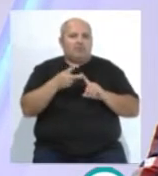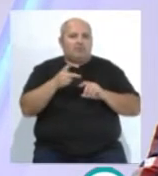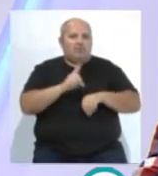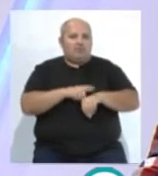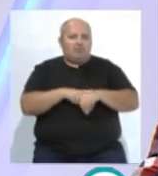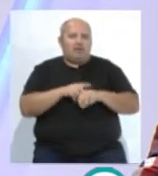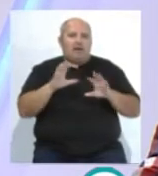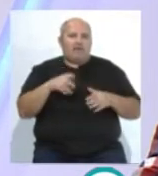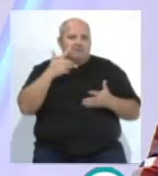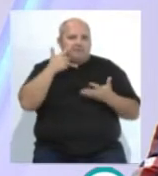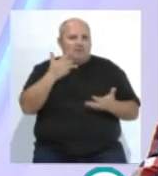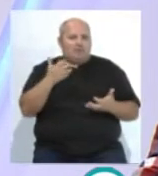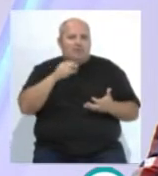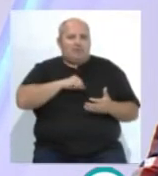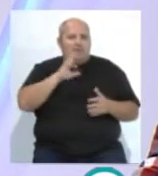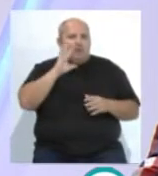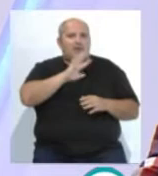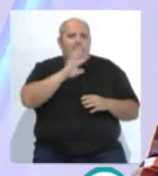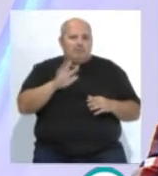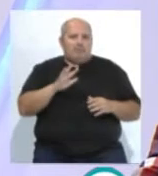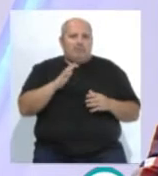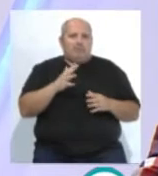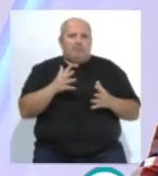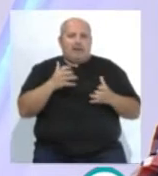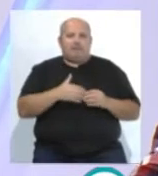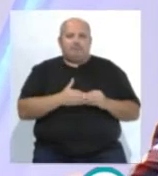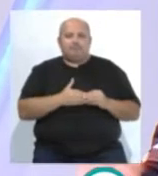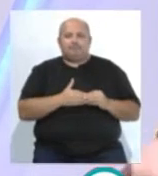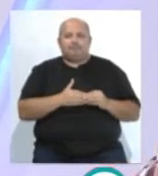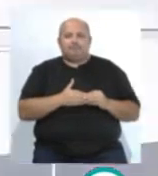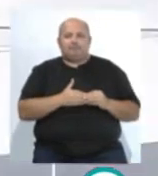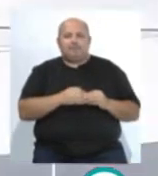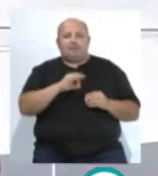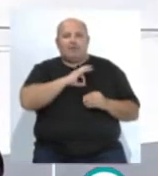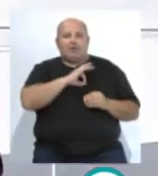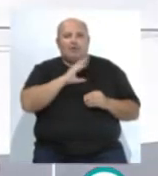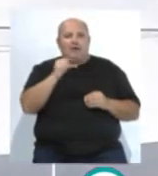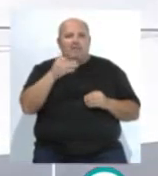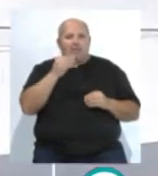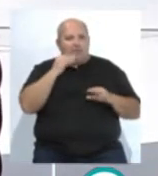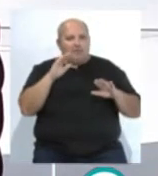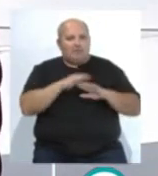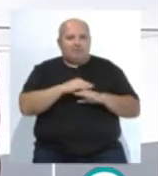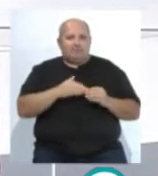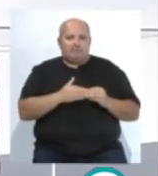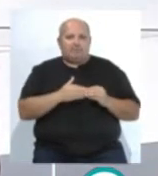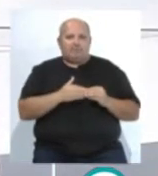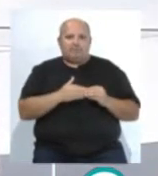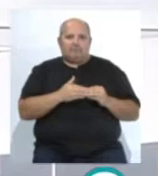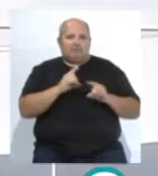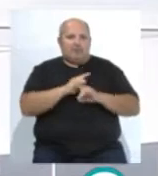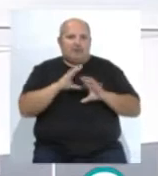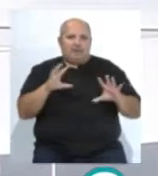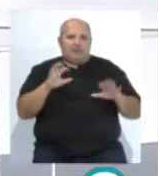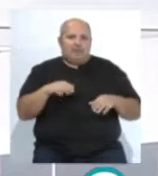segundo tiempo a un Cádiz que me pareció que de verdad sí se estaba jugando algo. Don Antonio Camba, muy buenas noches. Buenas noches. Sí, puntazo del